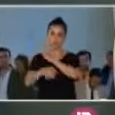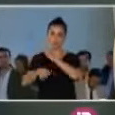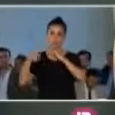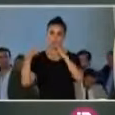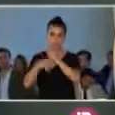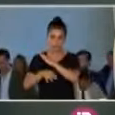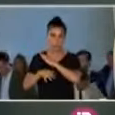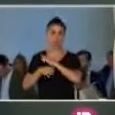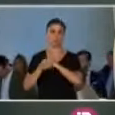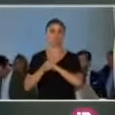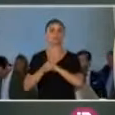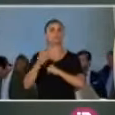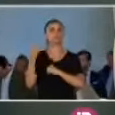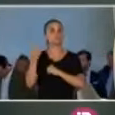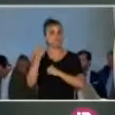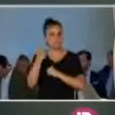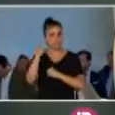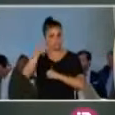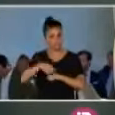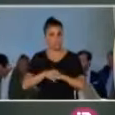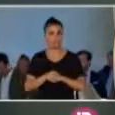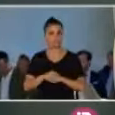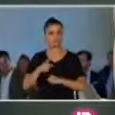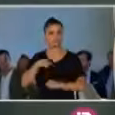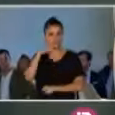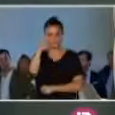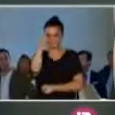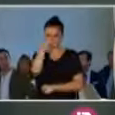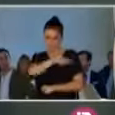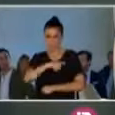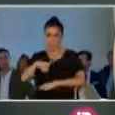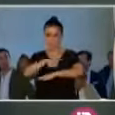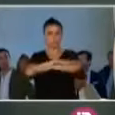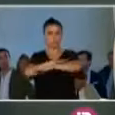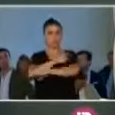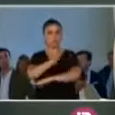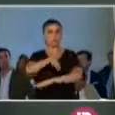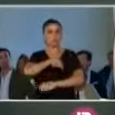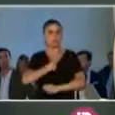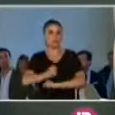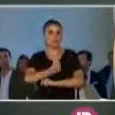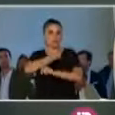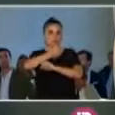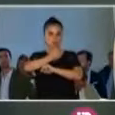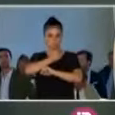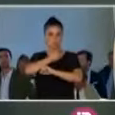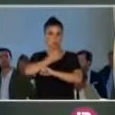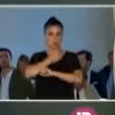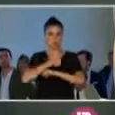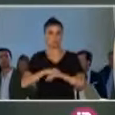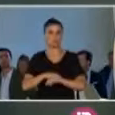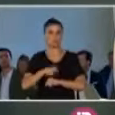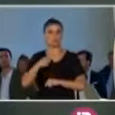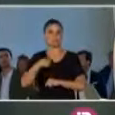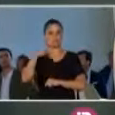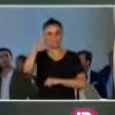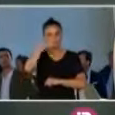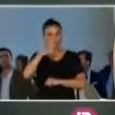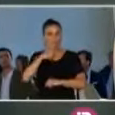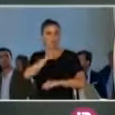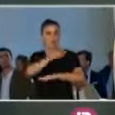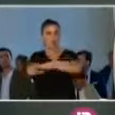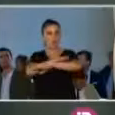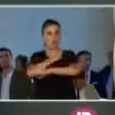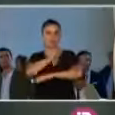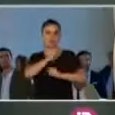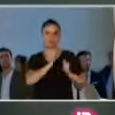cielos limpios. Y estoy convencida de que el Gobierno de España estará a la altura. Sé que tenemos en vosotros a un aliado. Sé